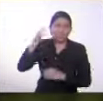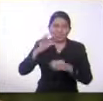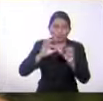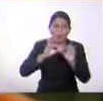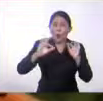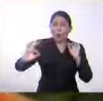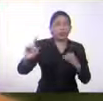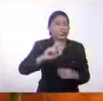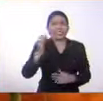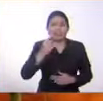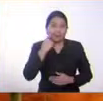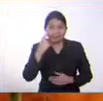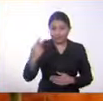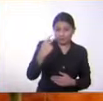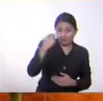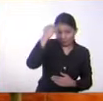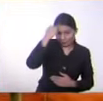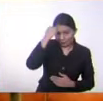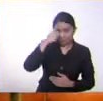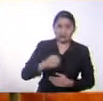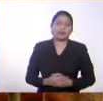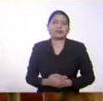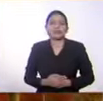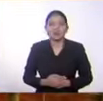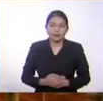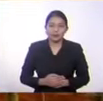y aprende!